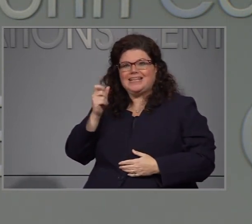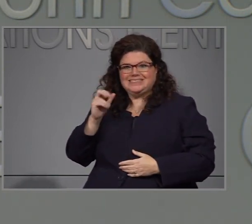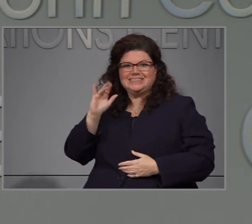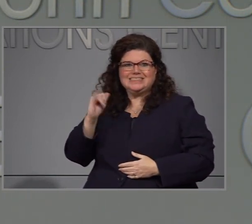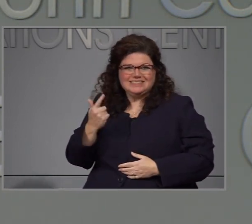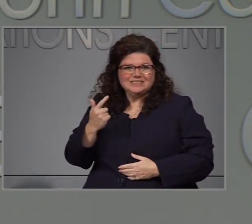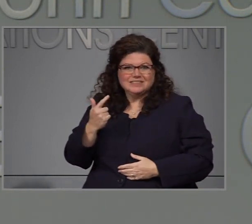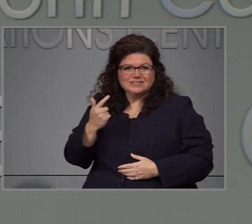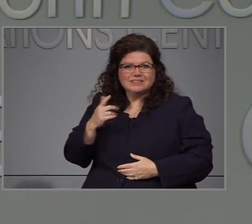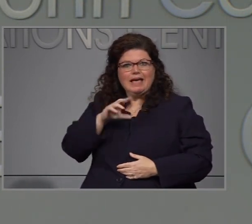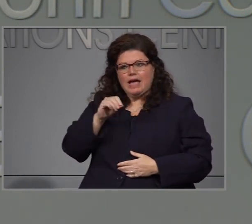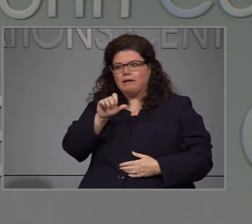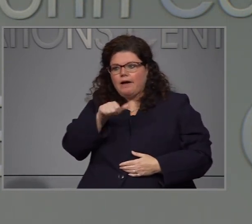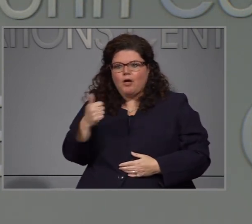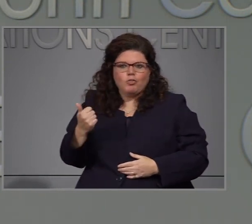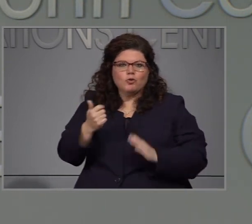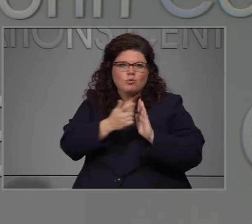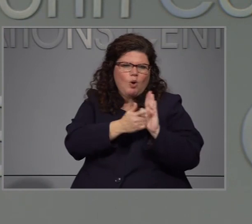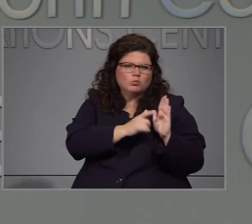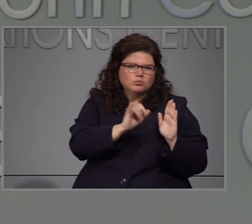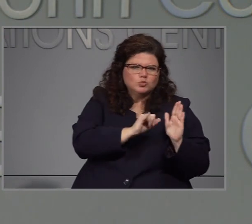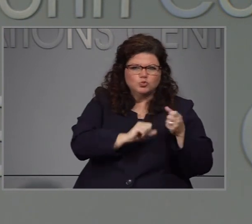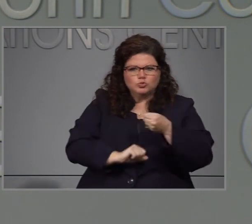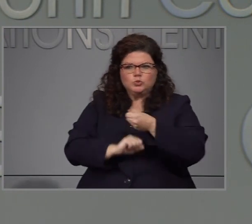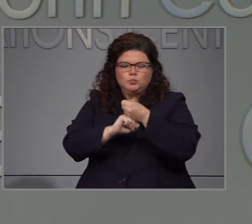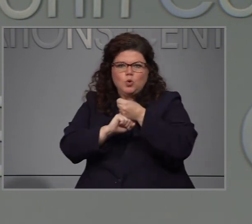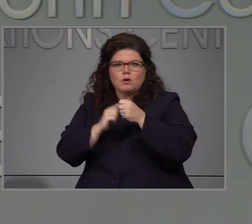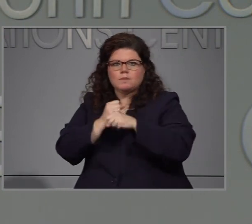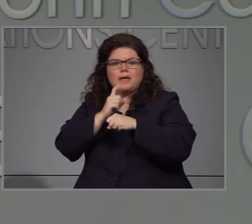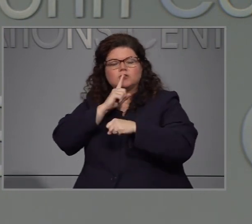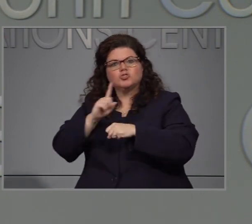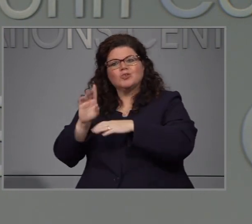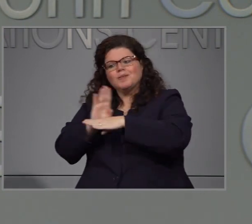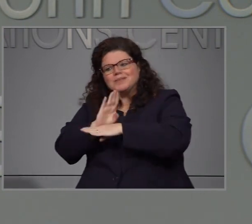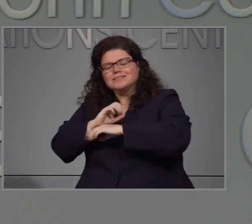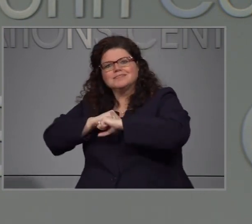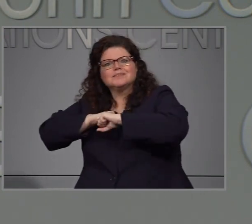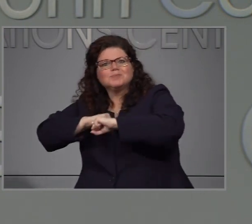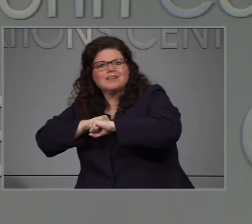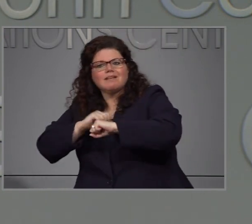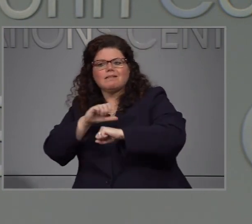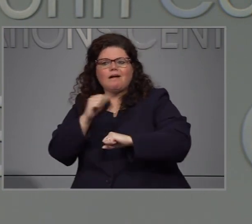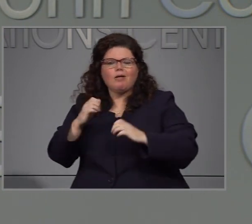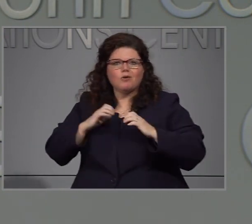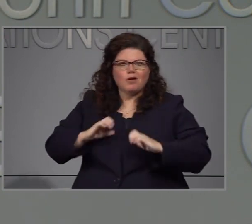leyes de traspaso para proteger al